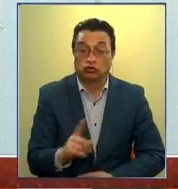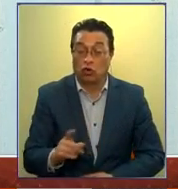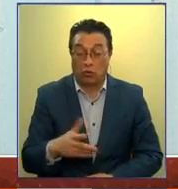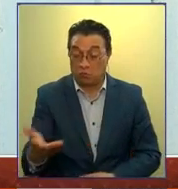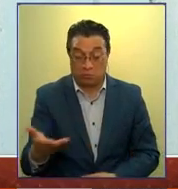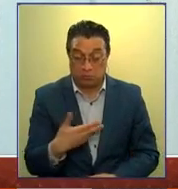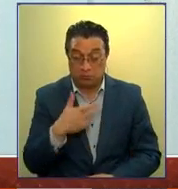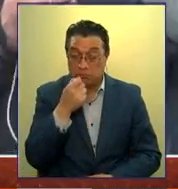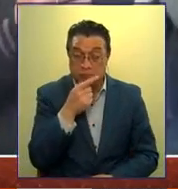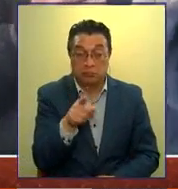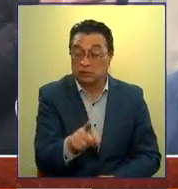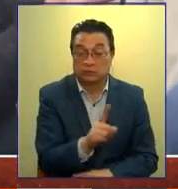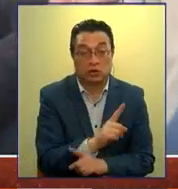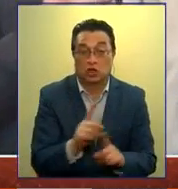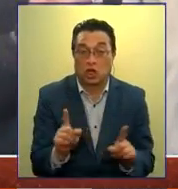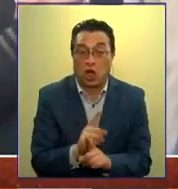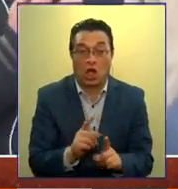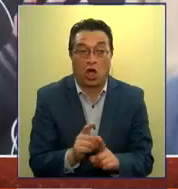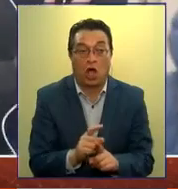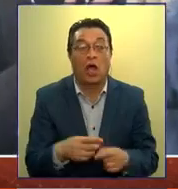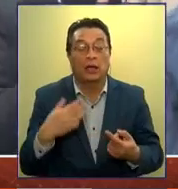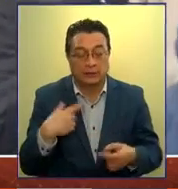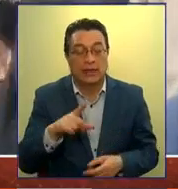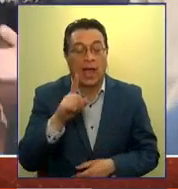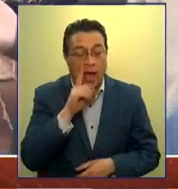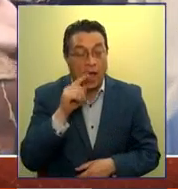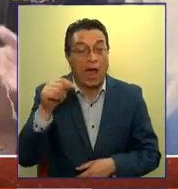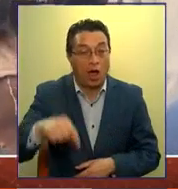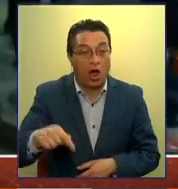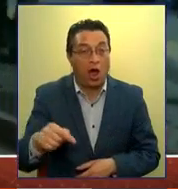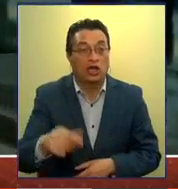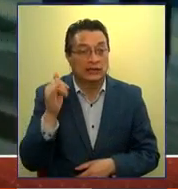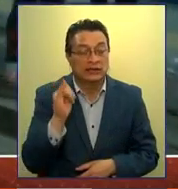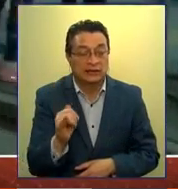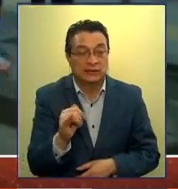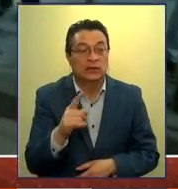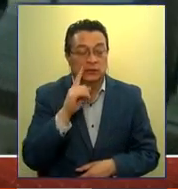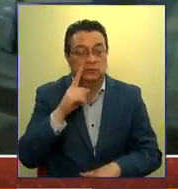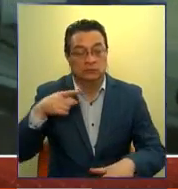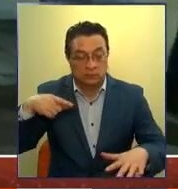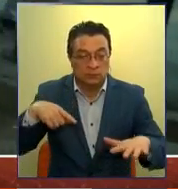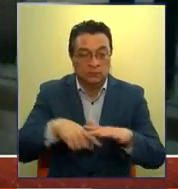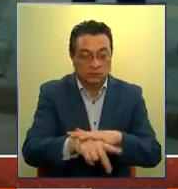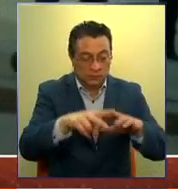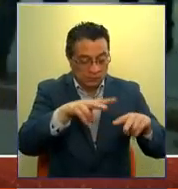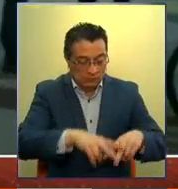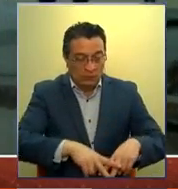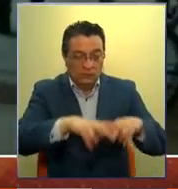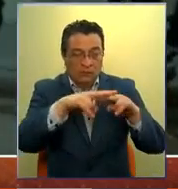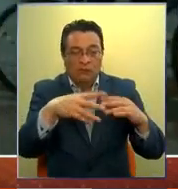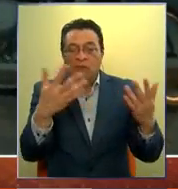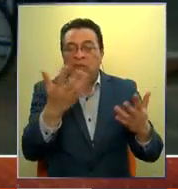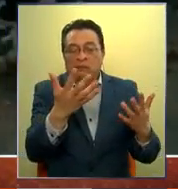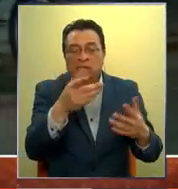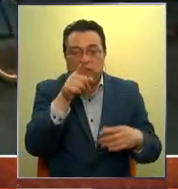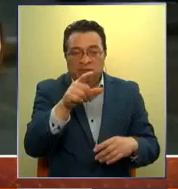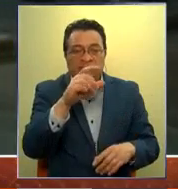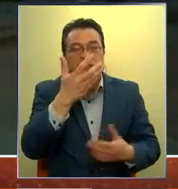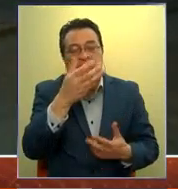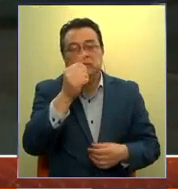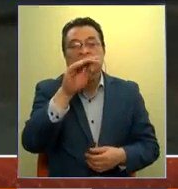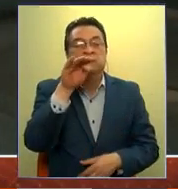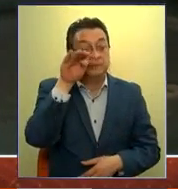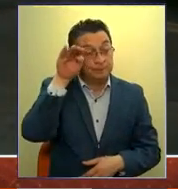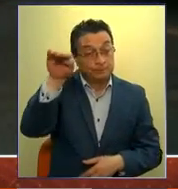No hemos recibido denuncias de ese tipo. Lo que hay hoy día disponible para acceder a los fondos es, por un lado, con las cuentas corrientes